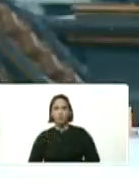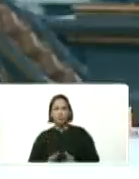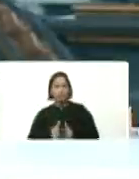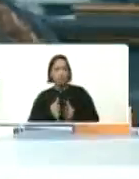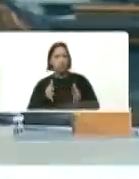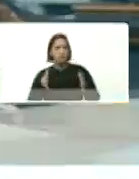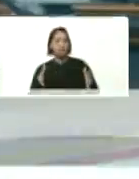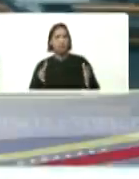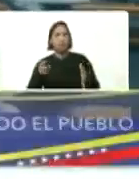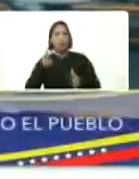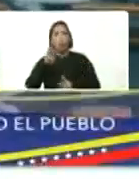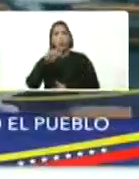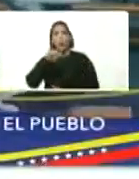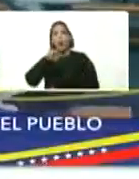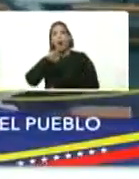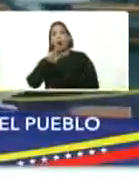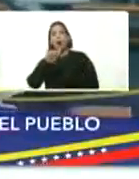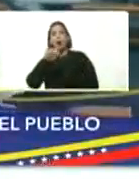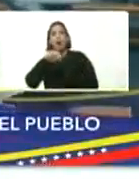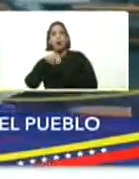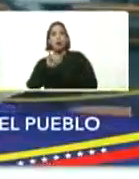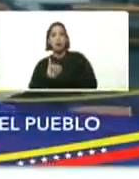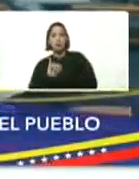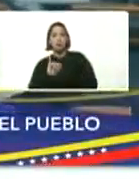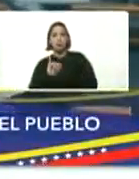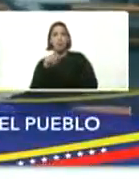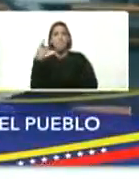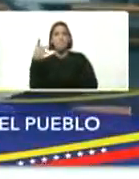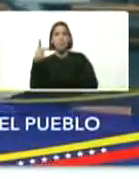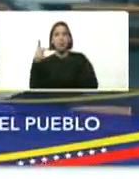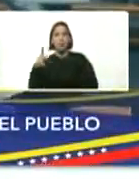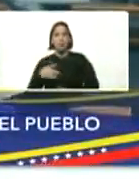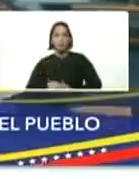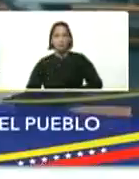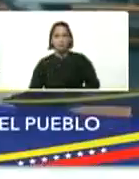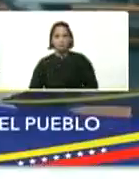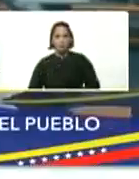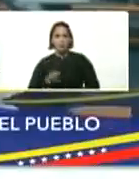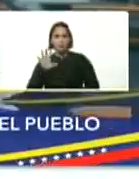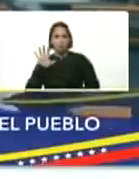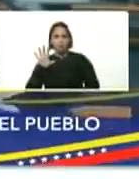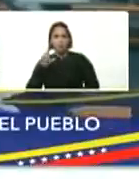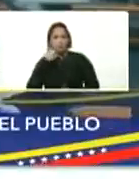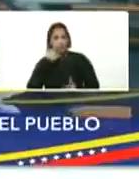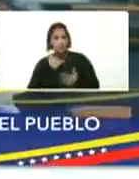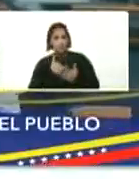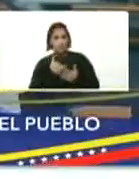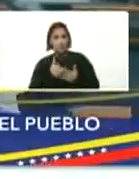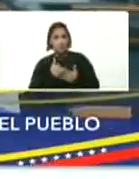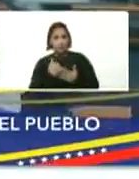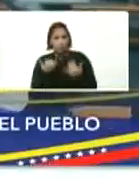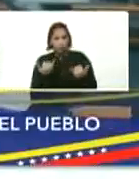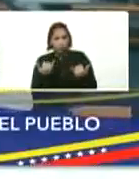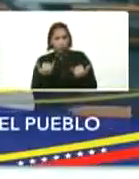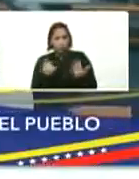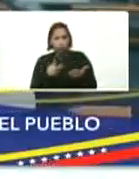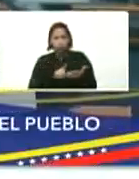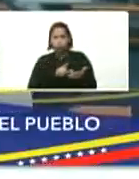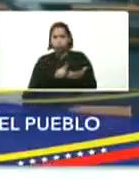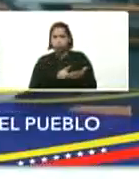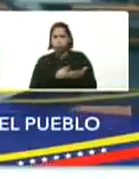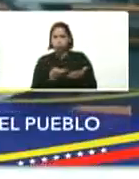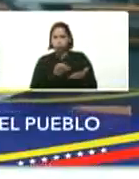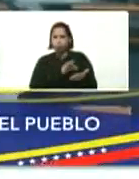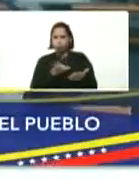eminentemente guaraní, del Paraguay. Aquí está, fíjense ustedes, se estrenan en esta revista